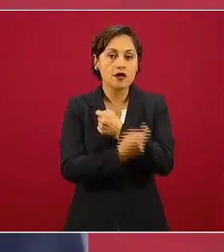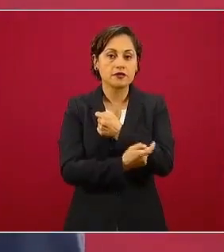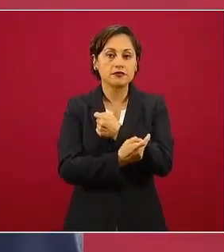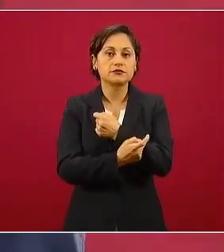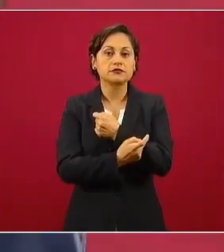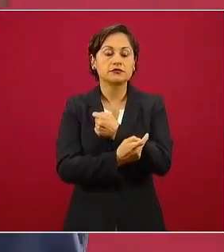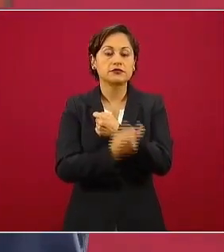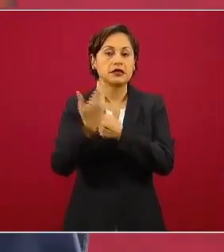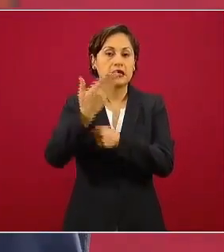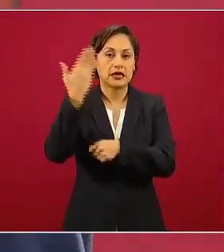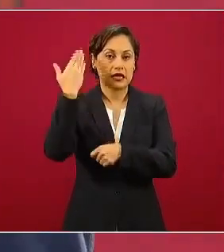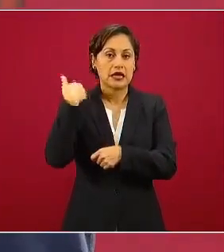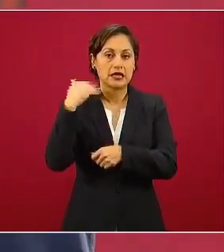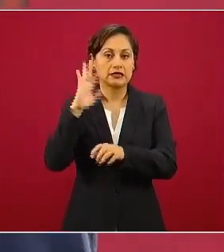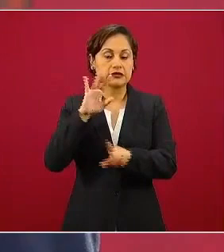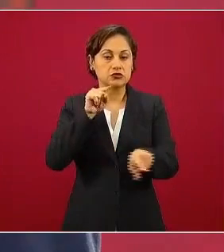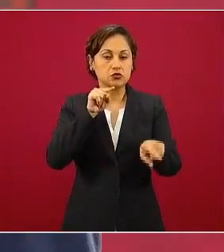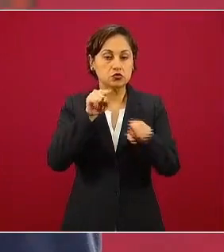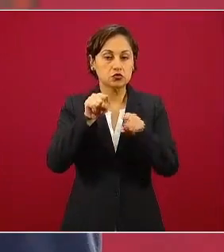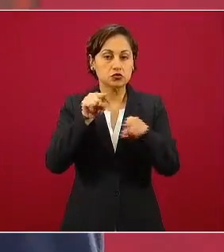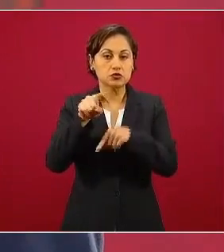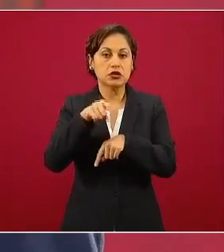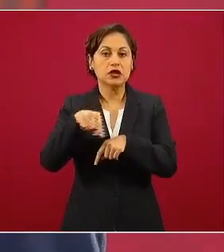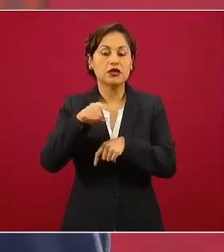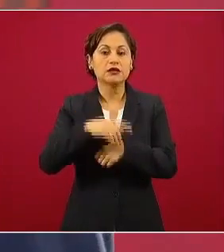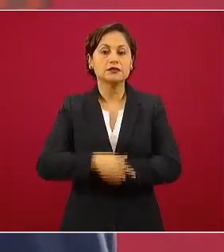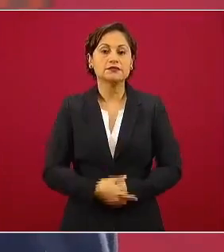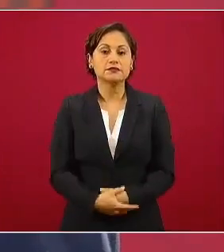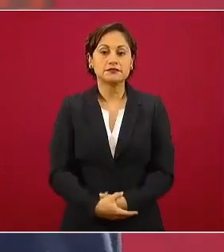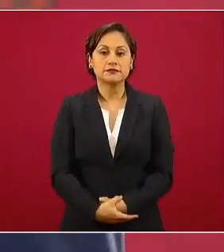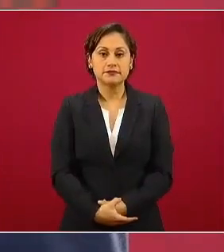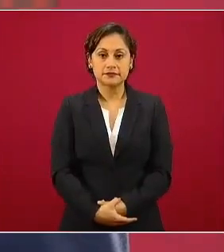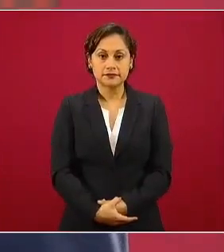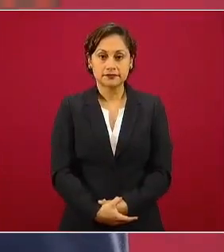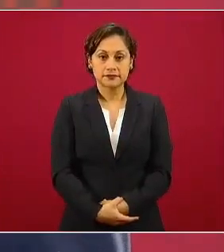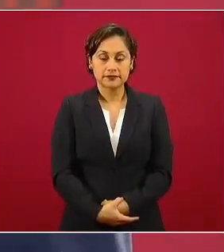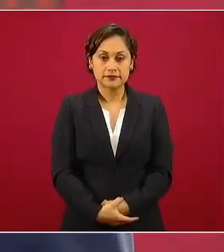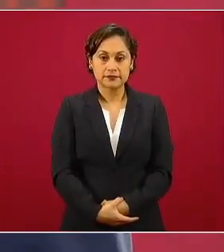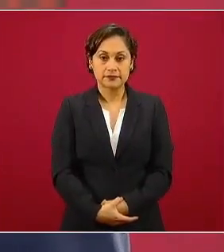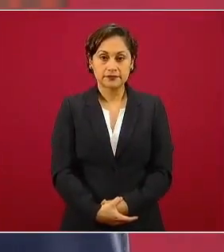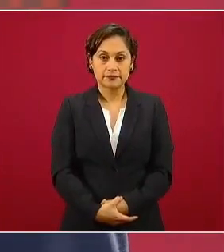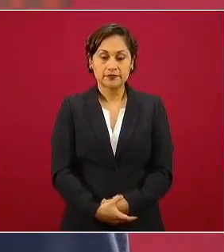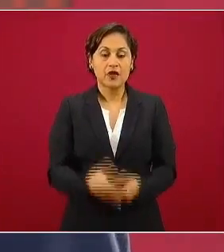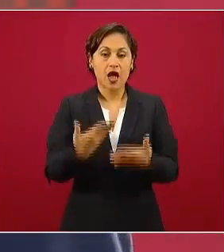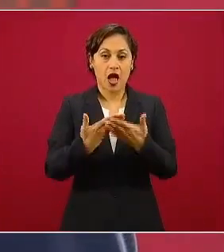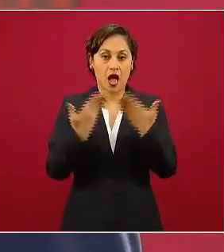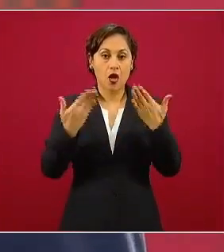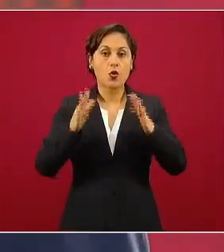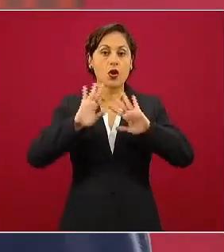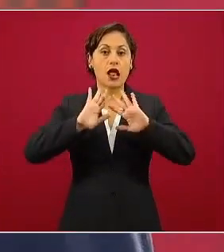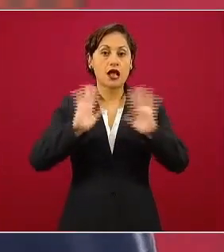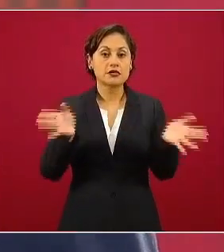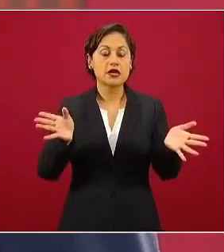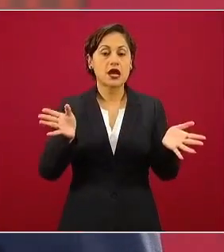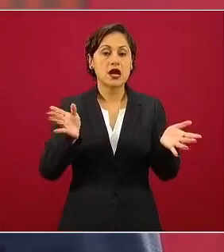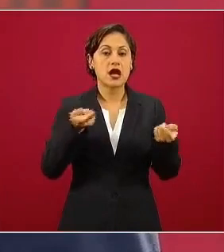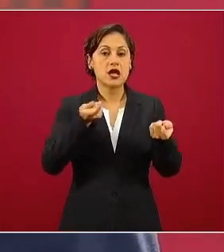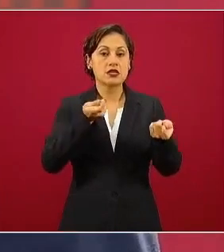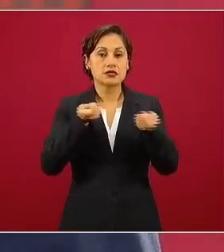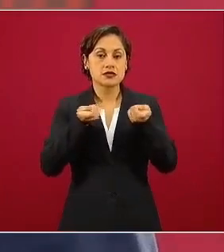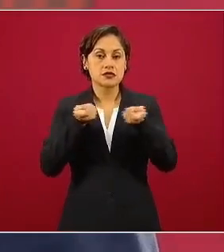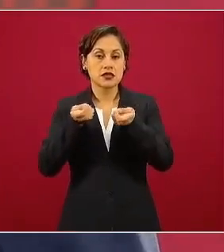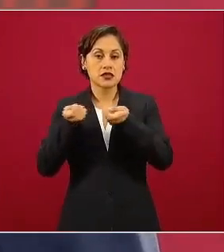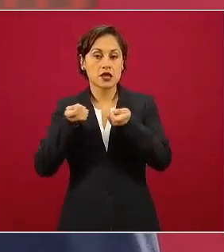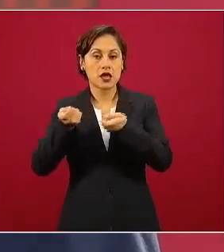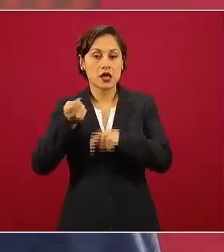calando, o sea, ya está logrando el propósito de manipular y de engañar y de